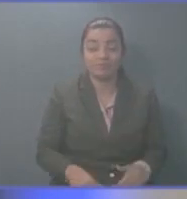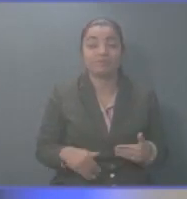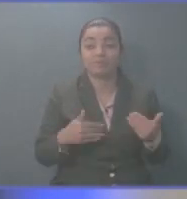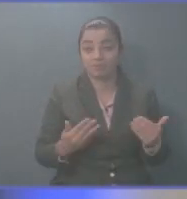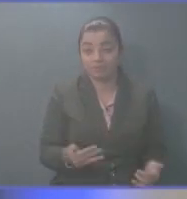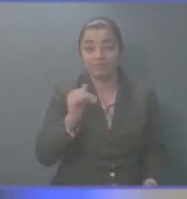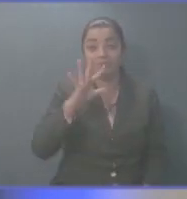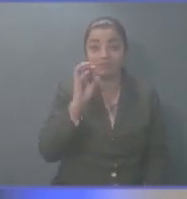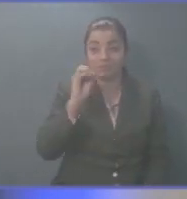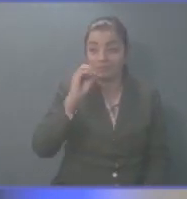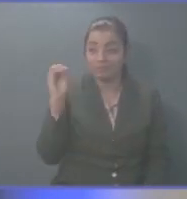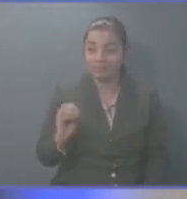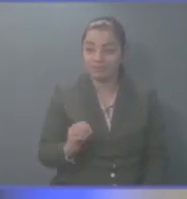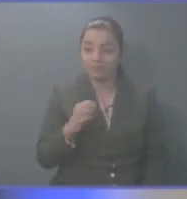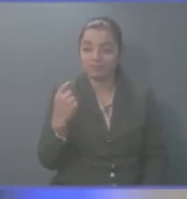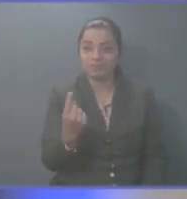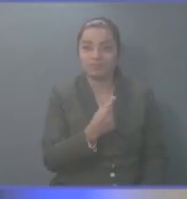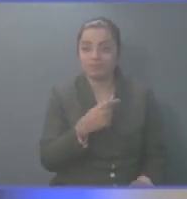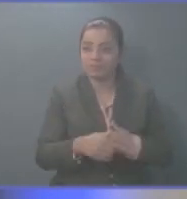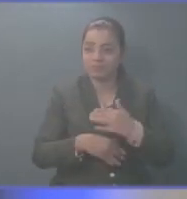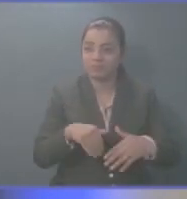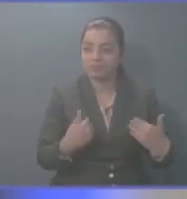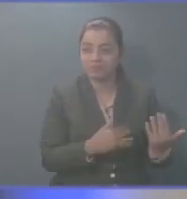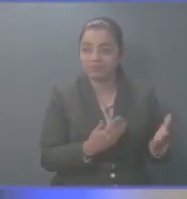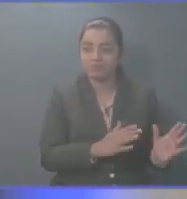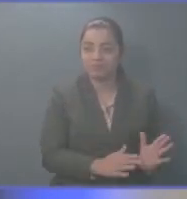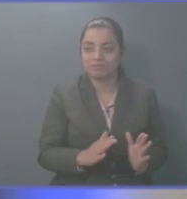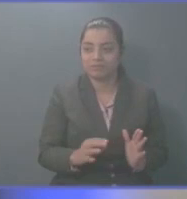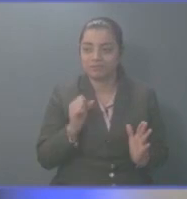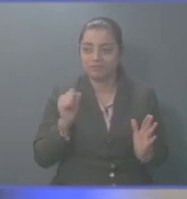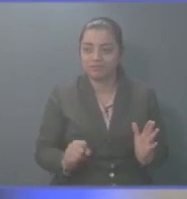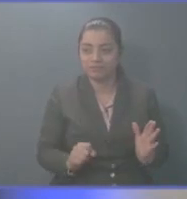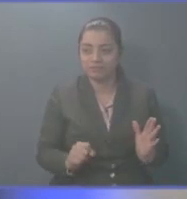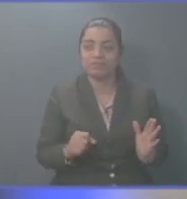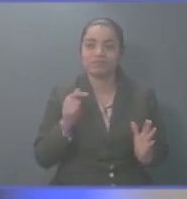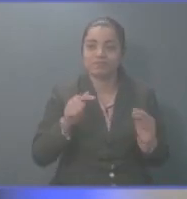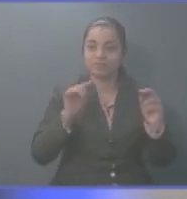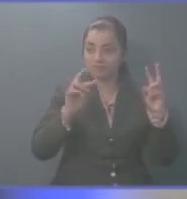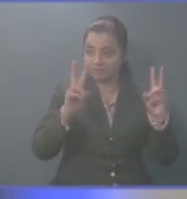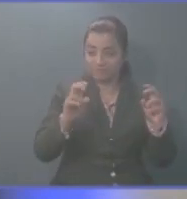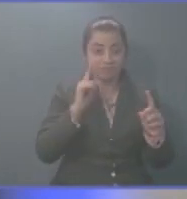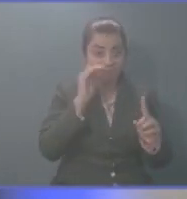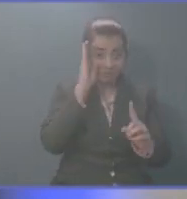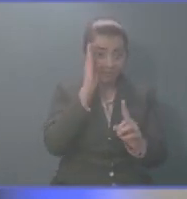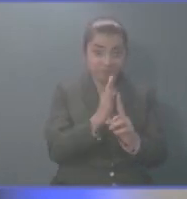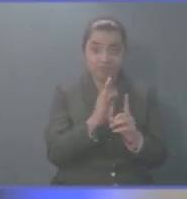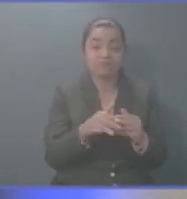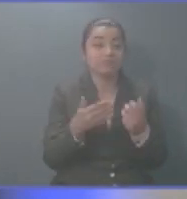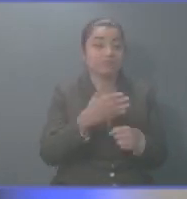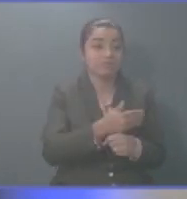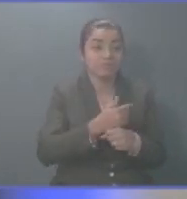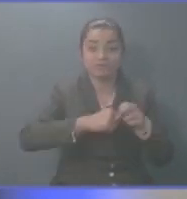del 50% en relación al Producto Interno Bruto. Entonces hay que ser cautelosos, Max, en ese tema y ser enfático y decirte, nosotros como